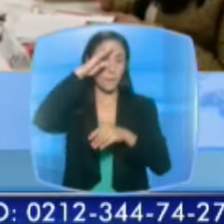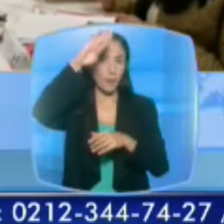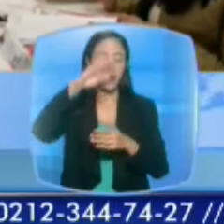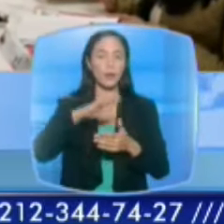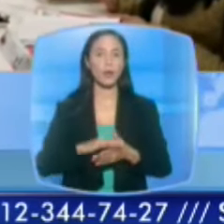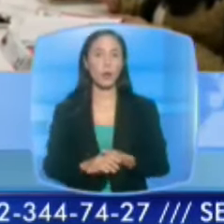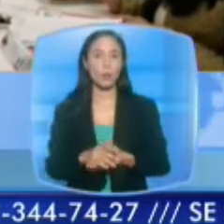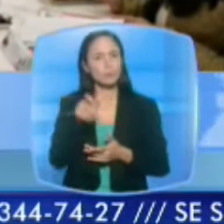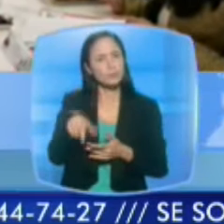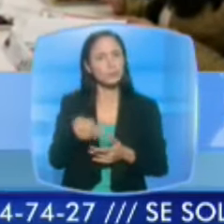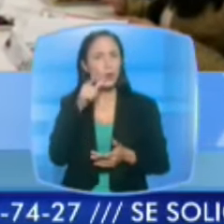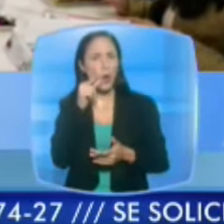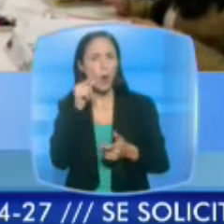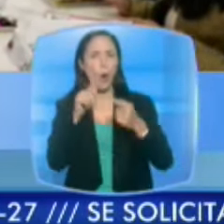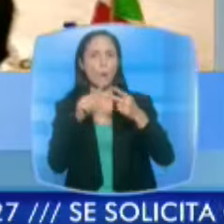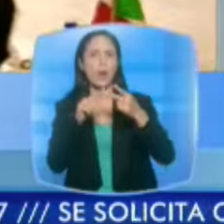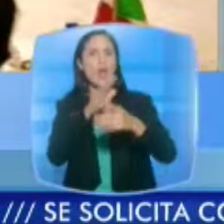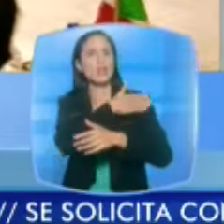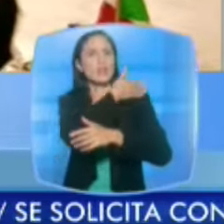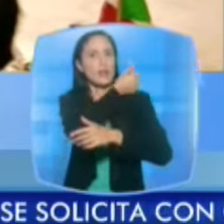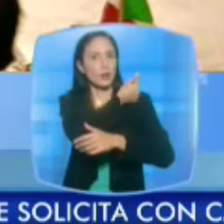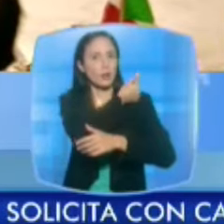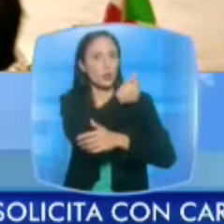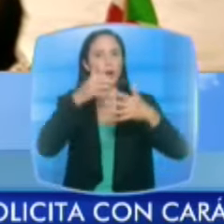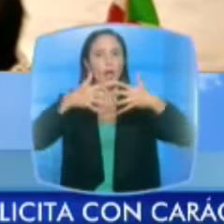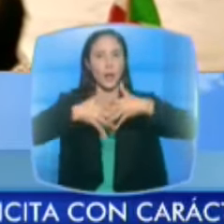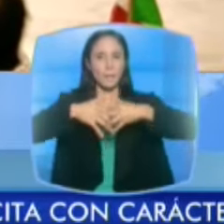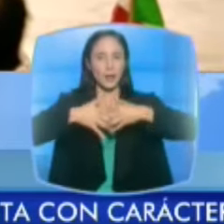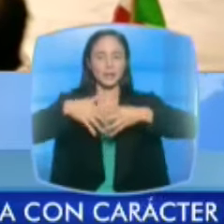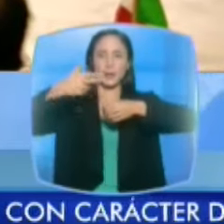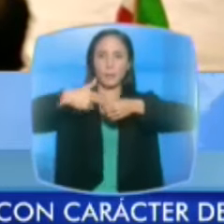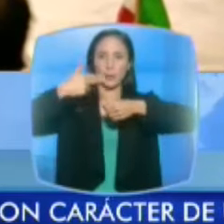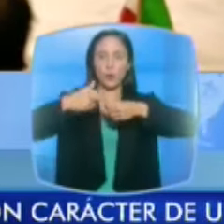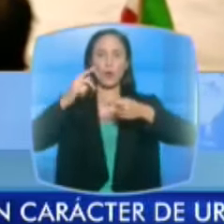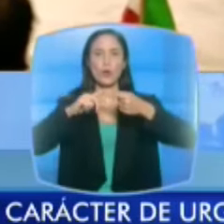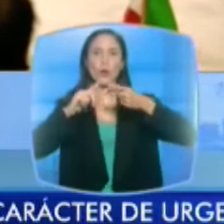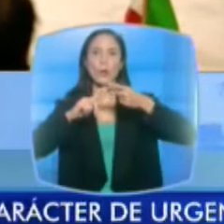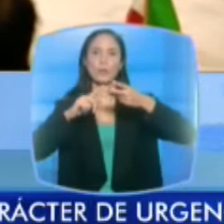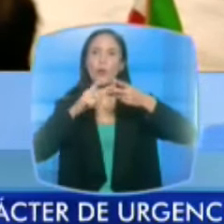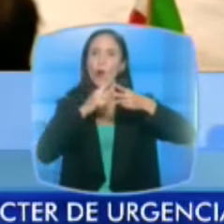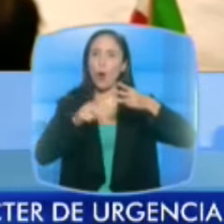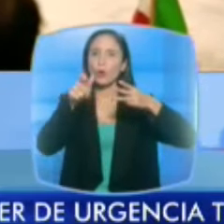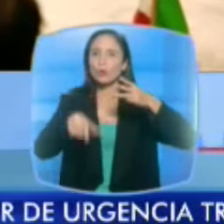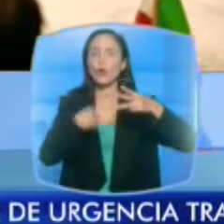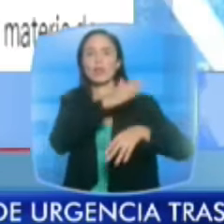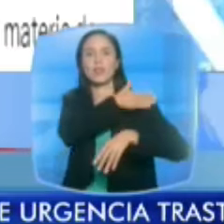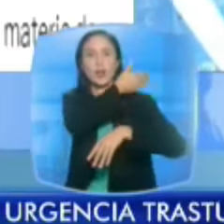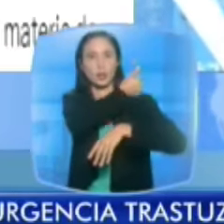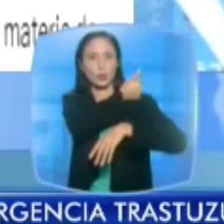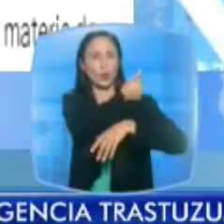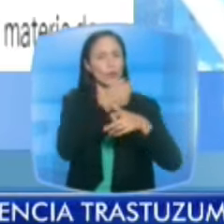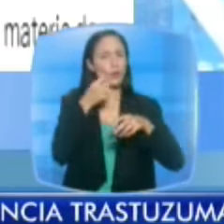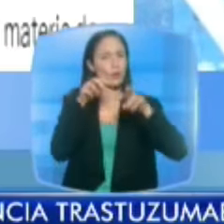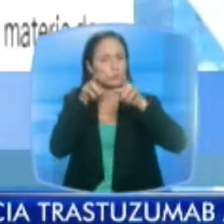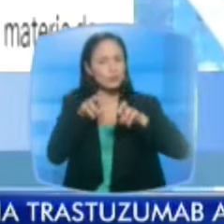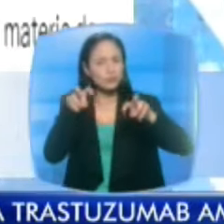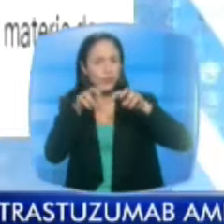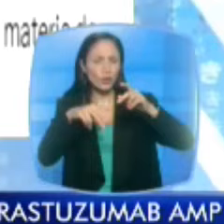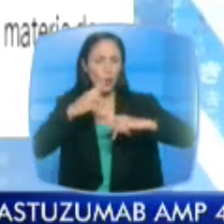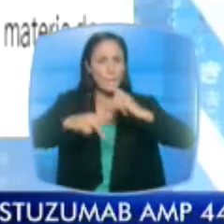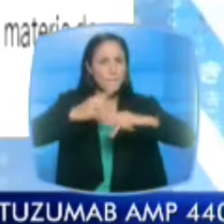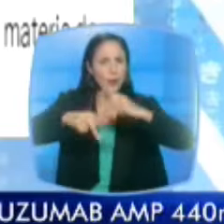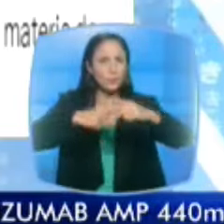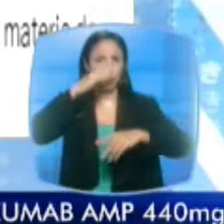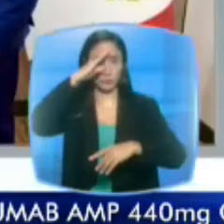país, Leopoldo de Gives, el director general de Pemex, Octavio Romero, y el director general de exploración y producción de la